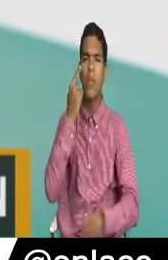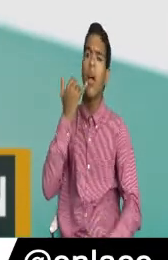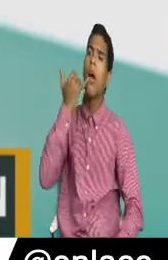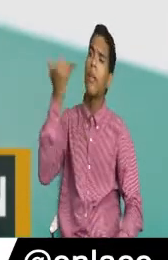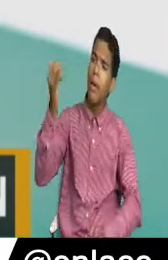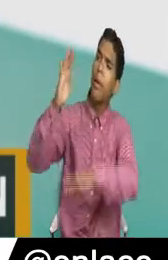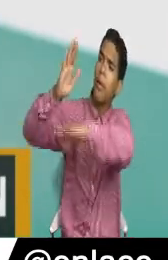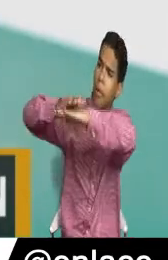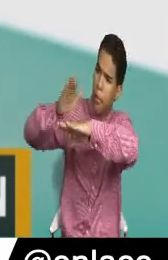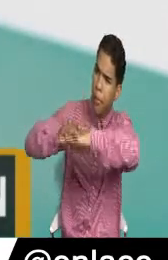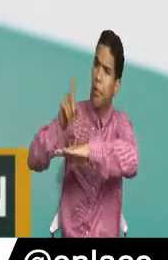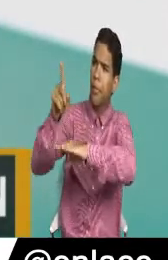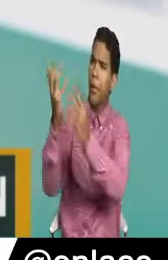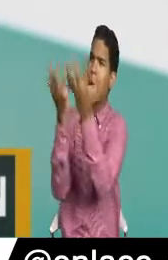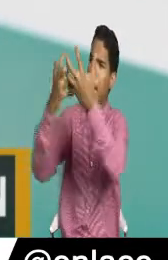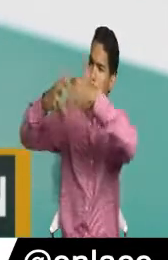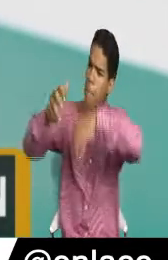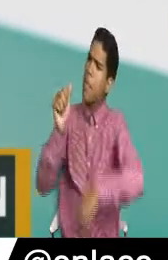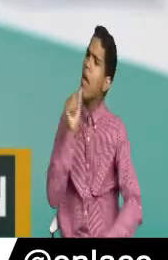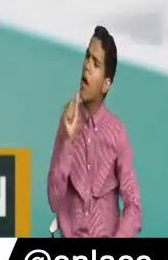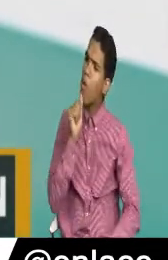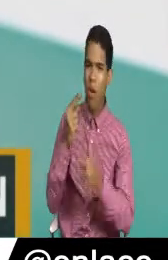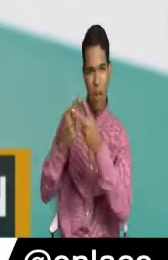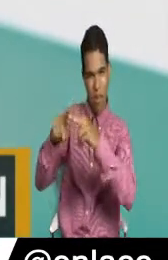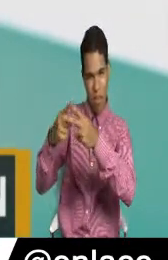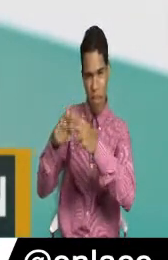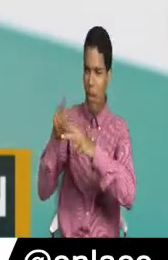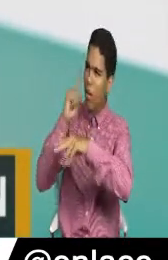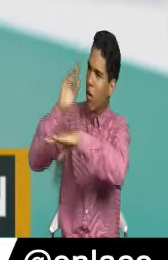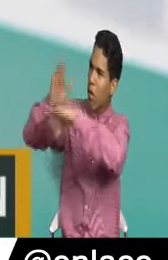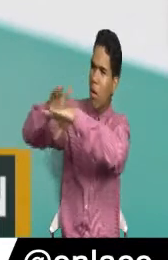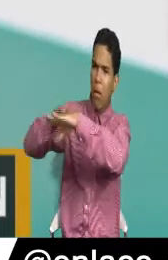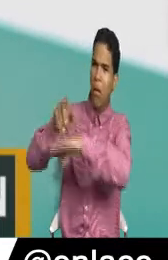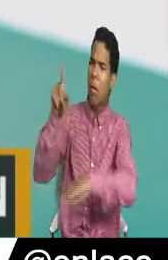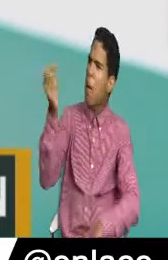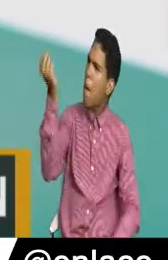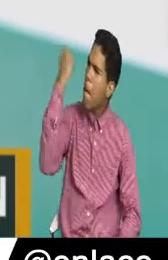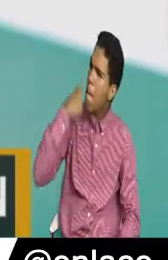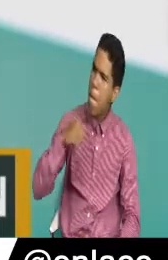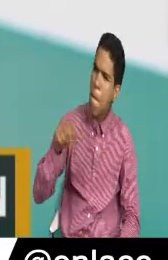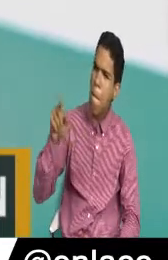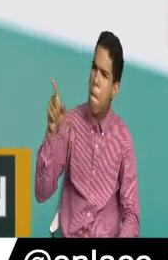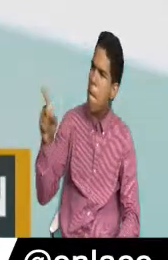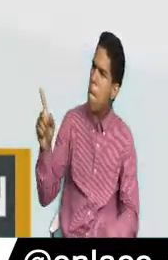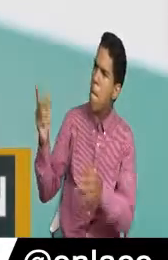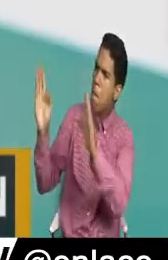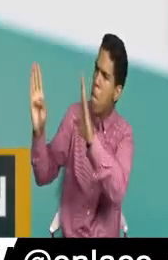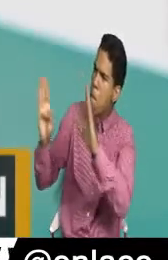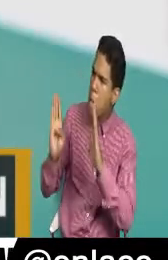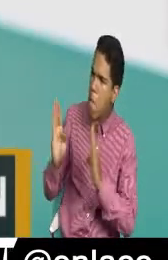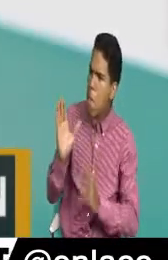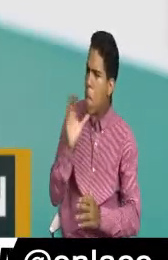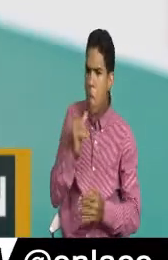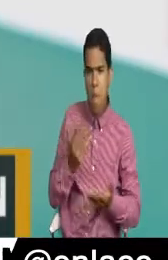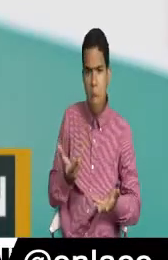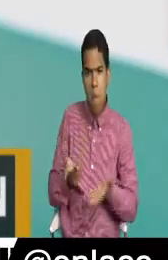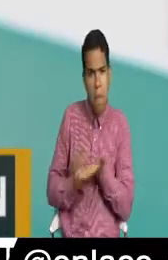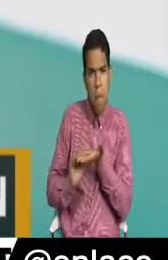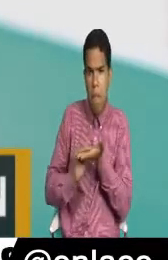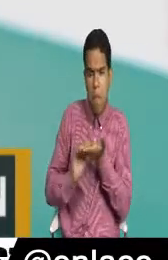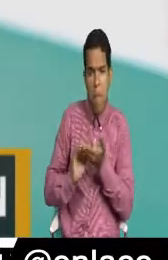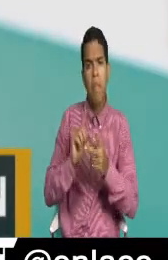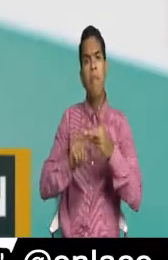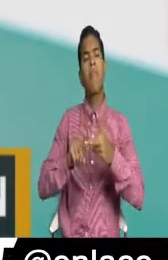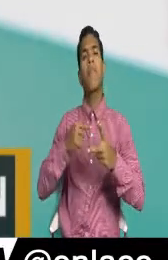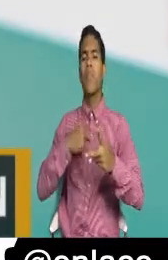a la empresa de aguas, y pues no, ellos en ningún momento nos dieron alternativa ninguna. Luego tomé la decisión de